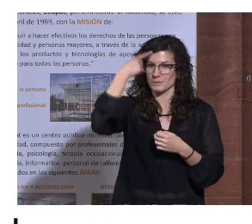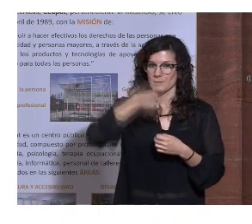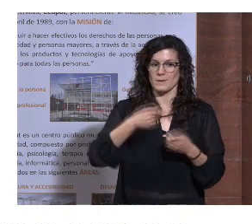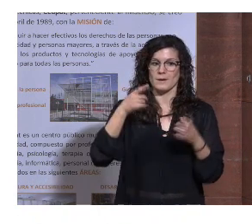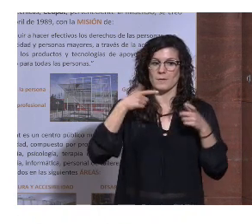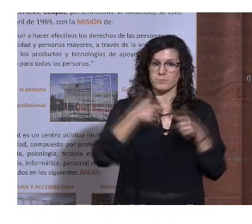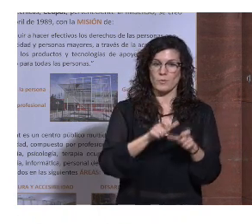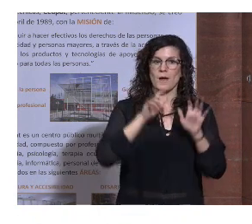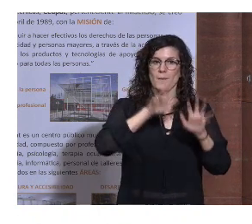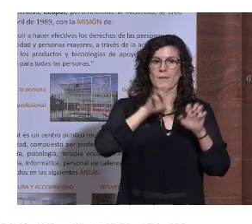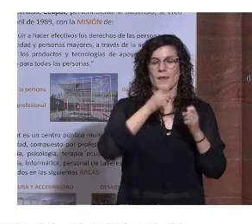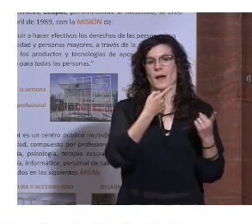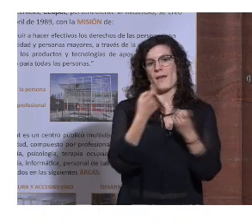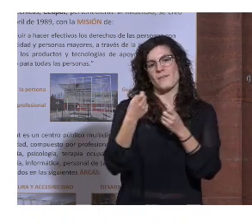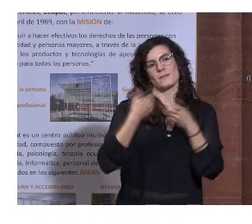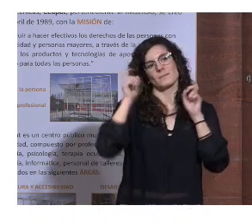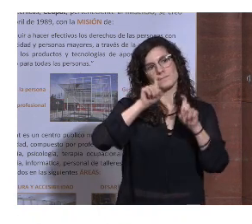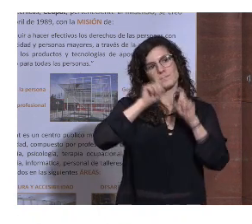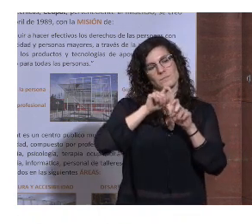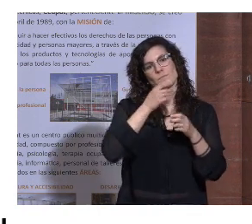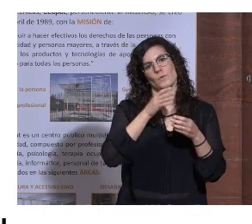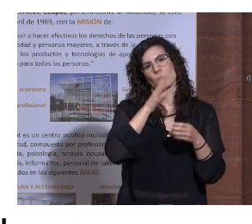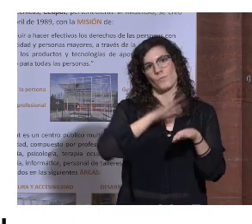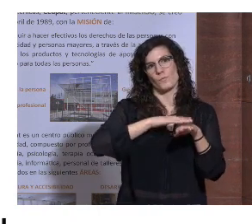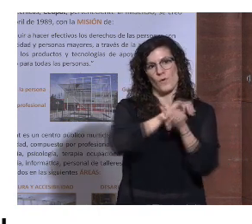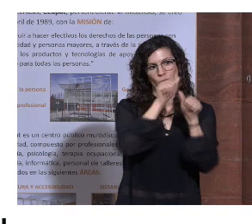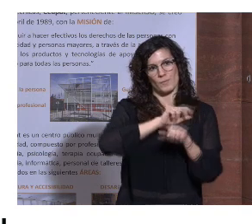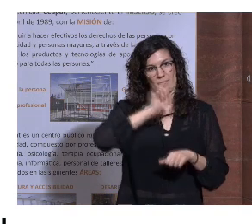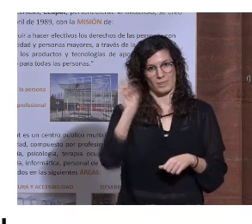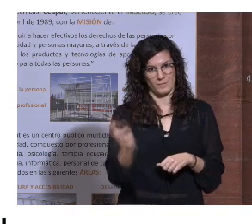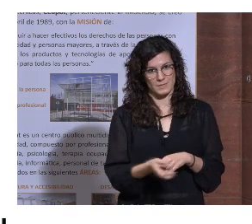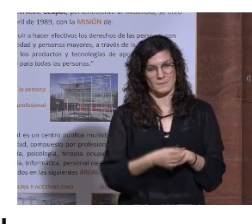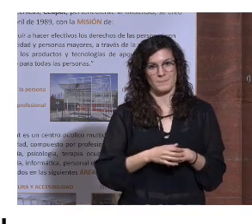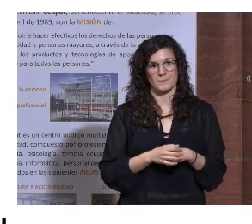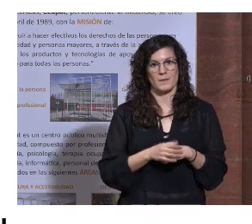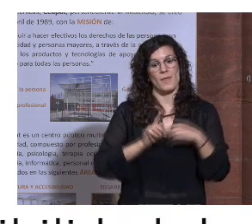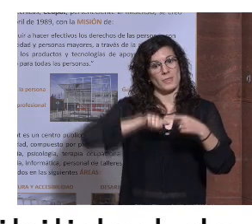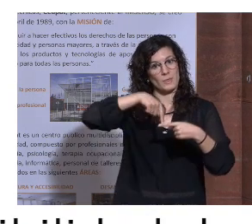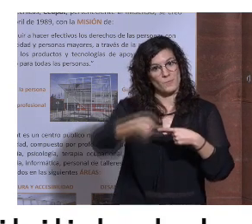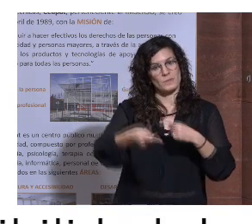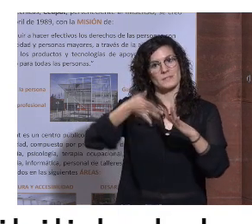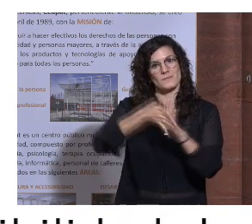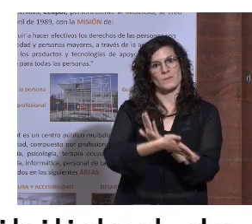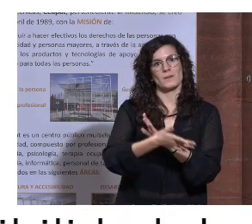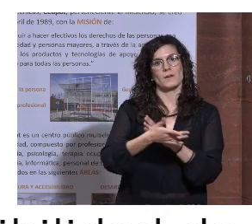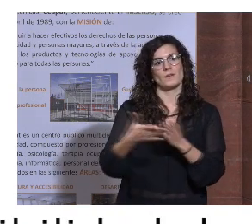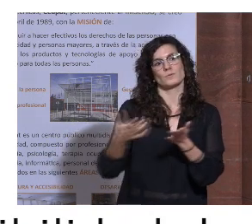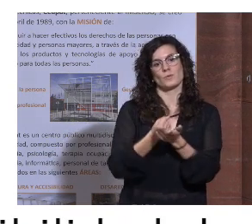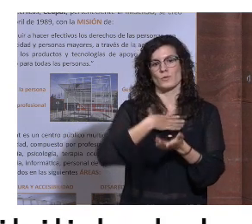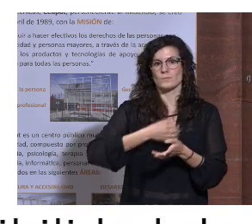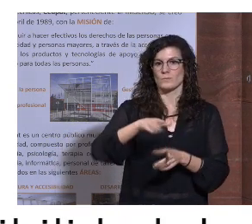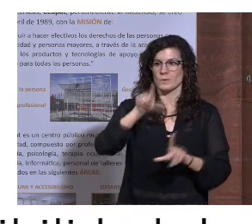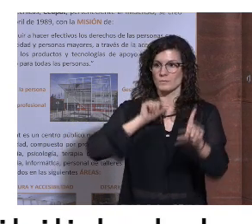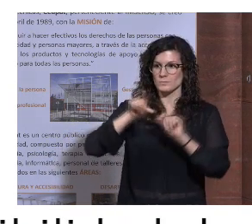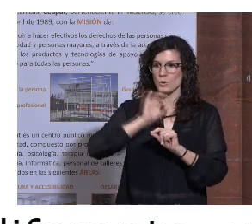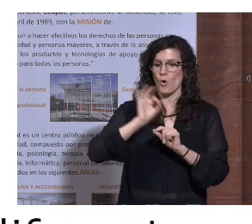haber la posibilidad de implicarse y participar de forma diferente. Y eso va a determinar pues, que haya posibilidades de elección, la implicación